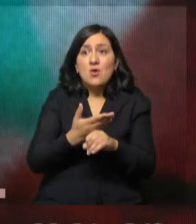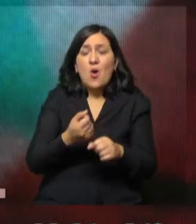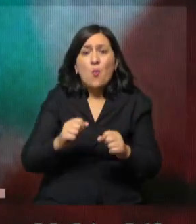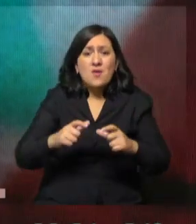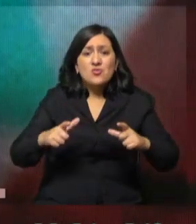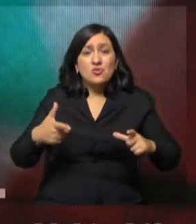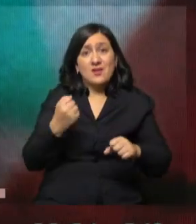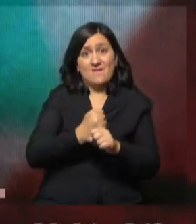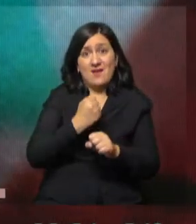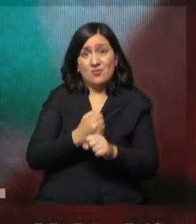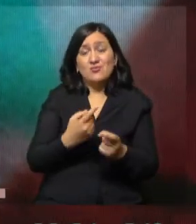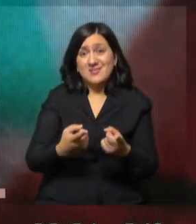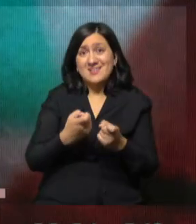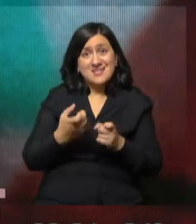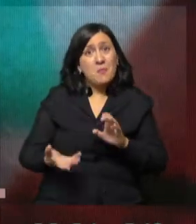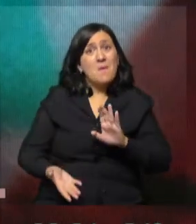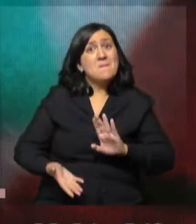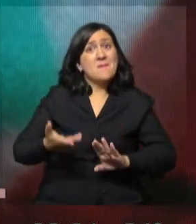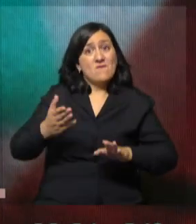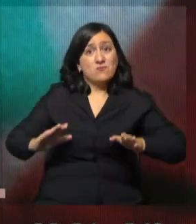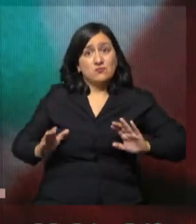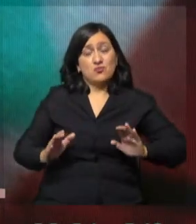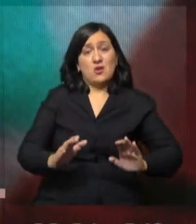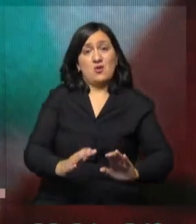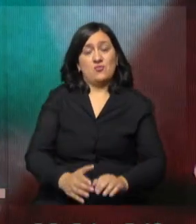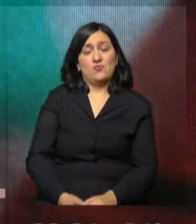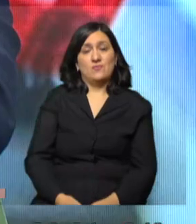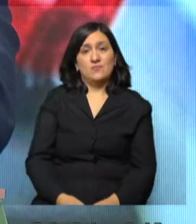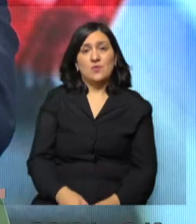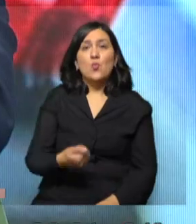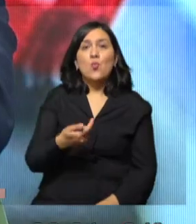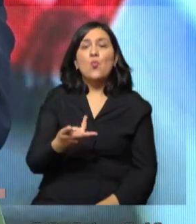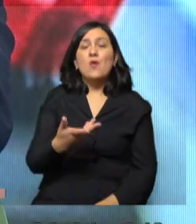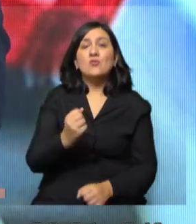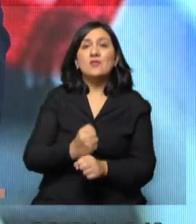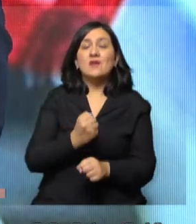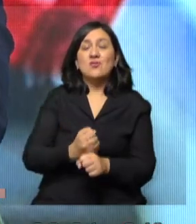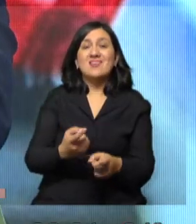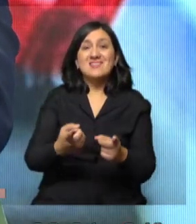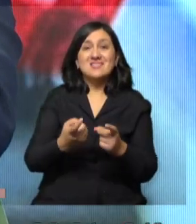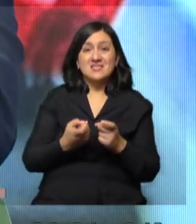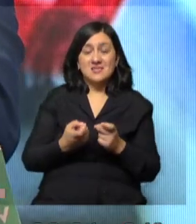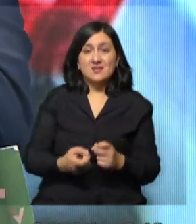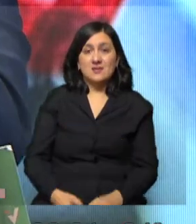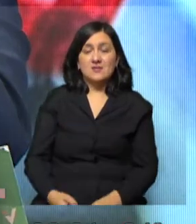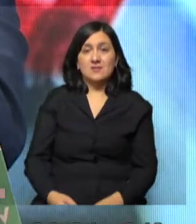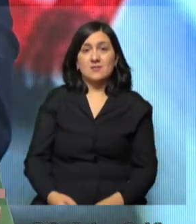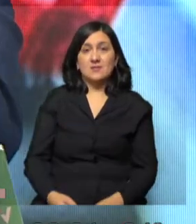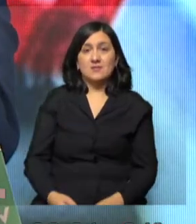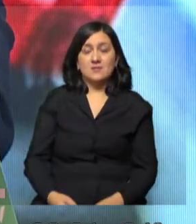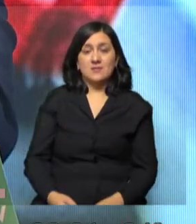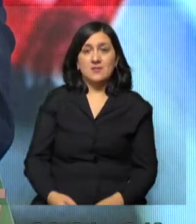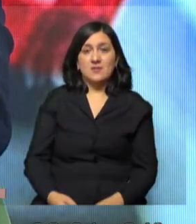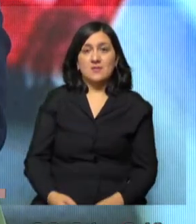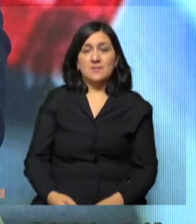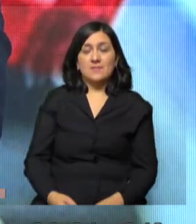trabajo, ¿no? Es un sector muy dinámico, la demanda de energía aumenta todos los días. Uh-huh. ¿Cuántos trabajadores se necesitarían para bueno, desarrollar bueno,